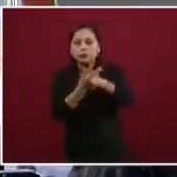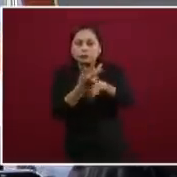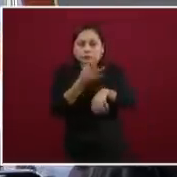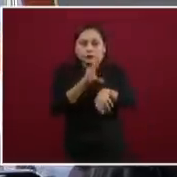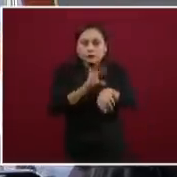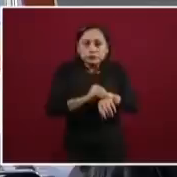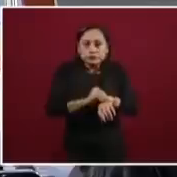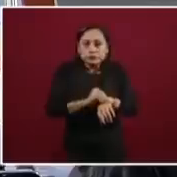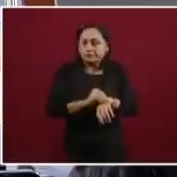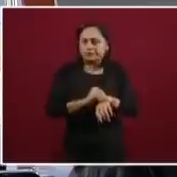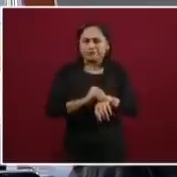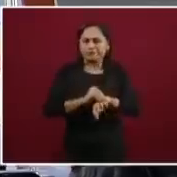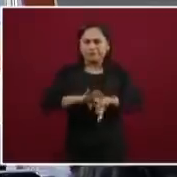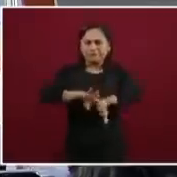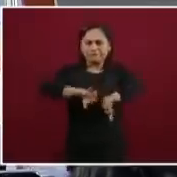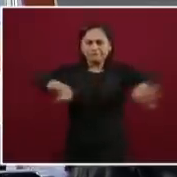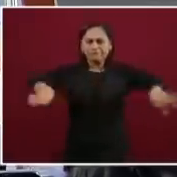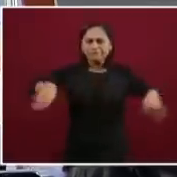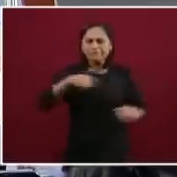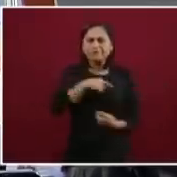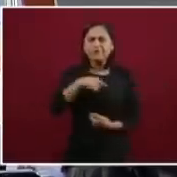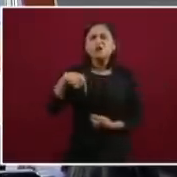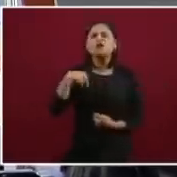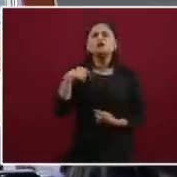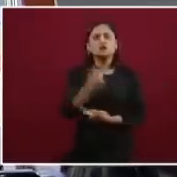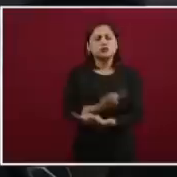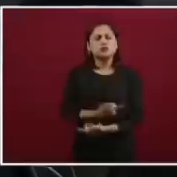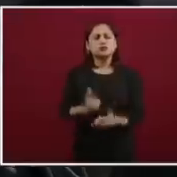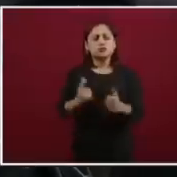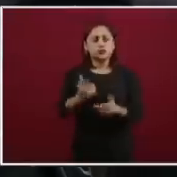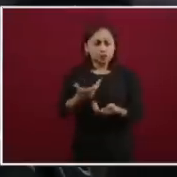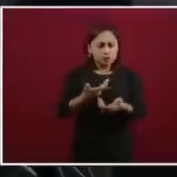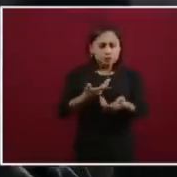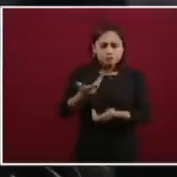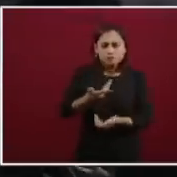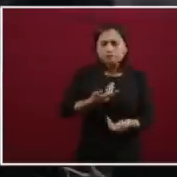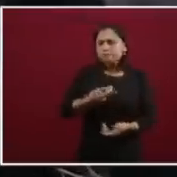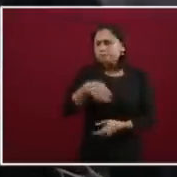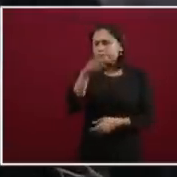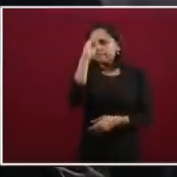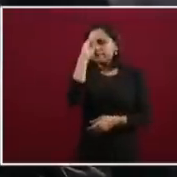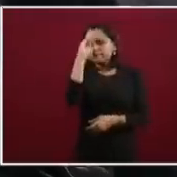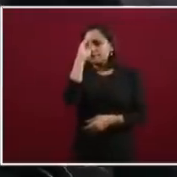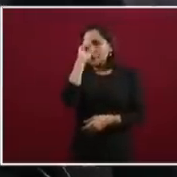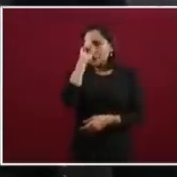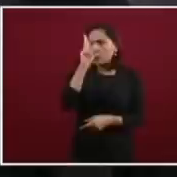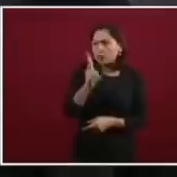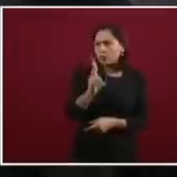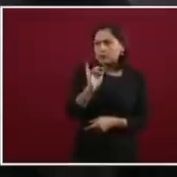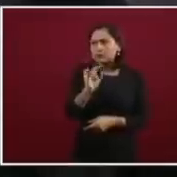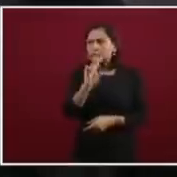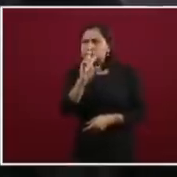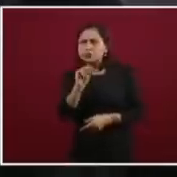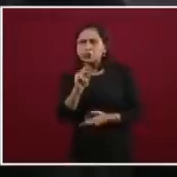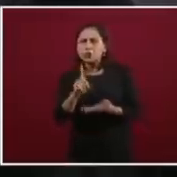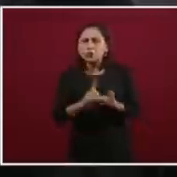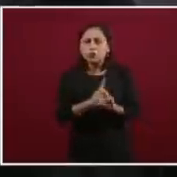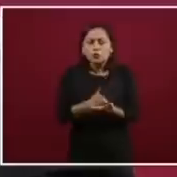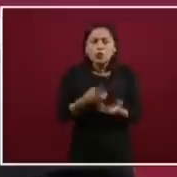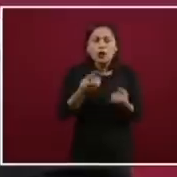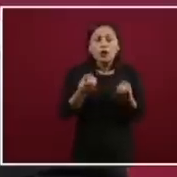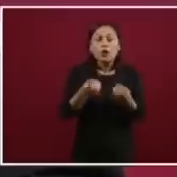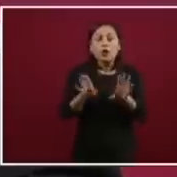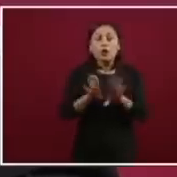tenemos que hacer lo que nos convenga para que no sigan sufriendo los mexicanos para que nos sigan